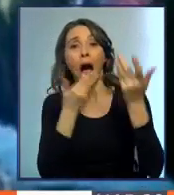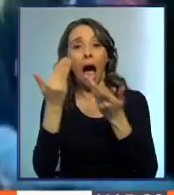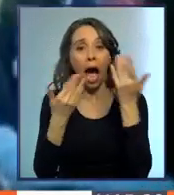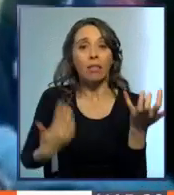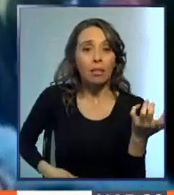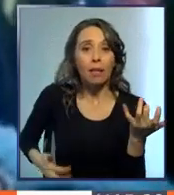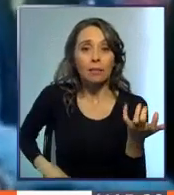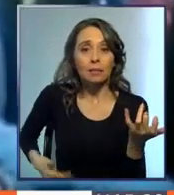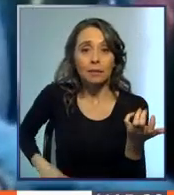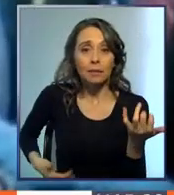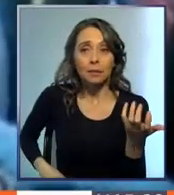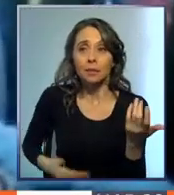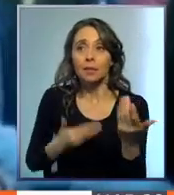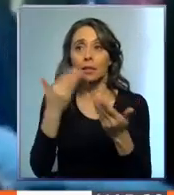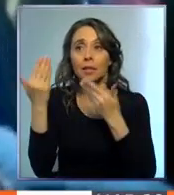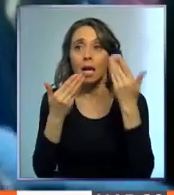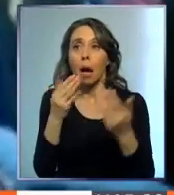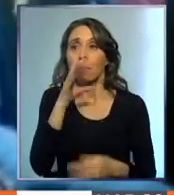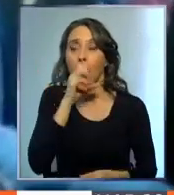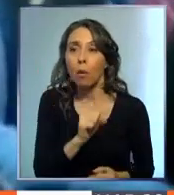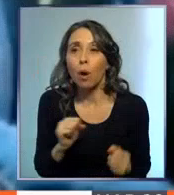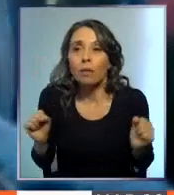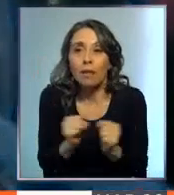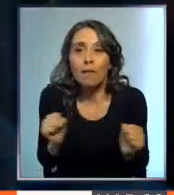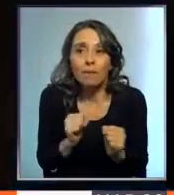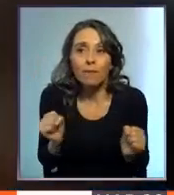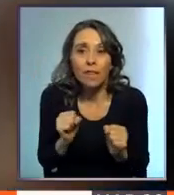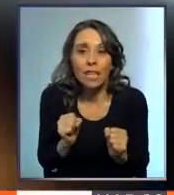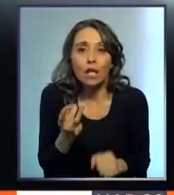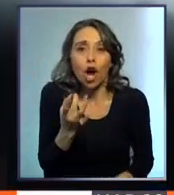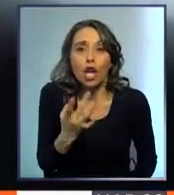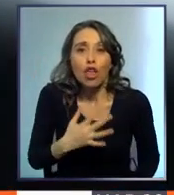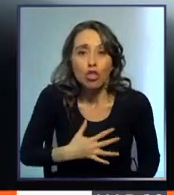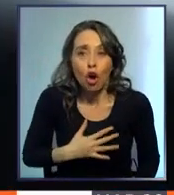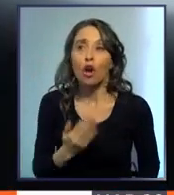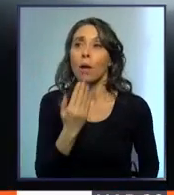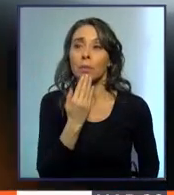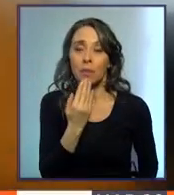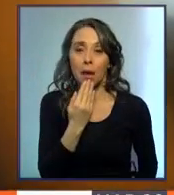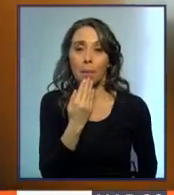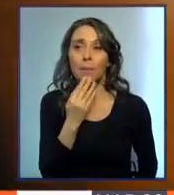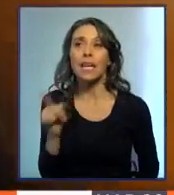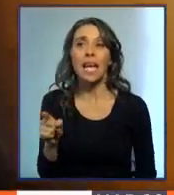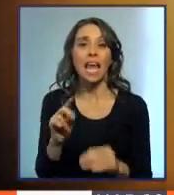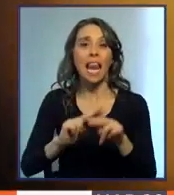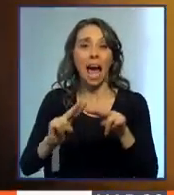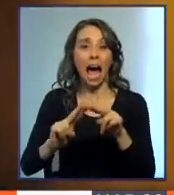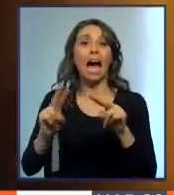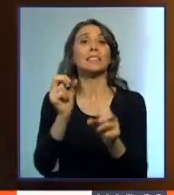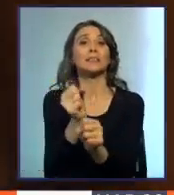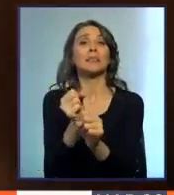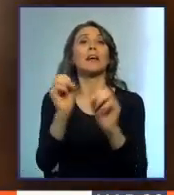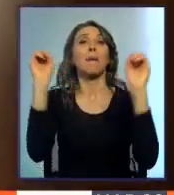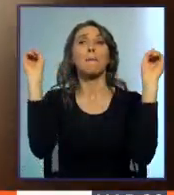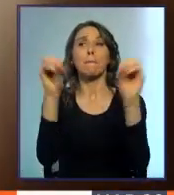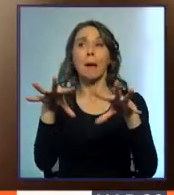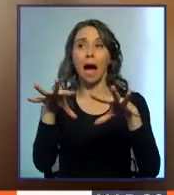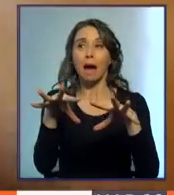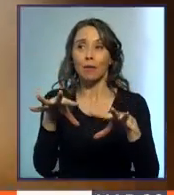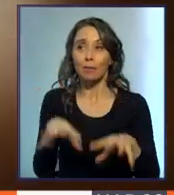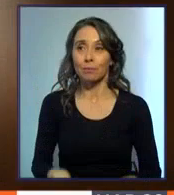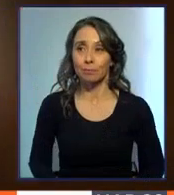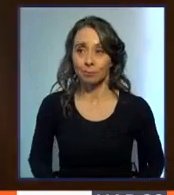Para resistir el frío y el dolor. También las hacía de mago.